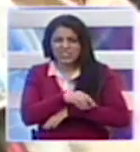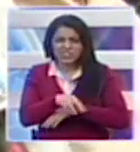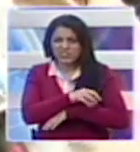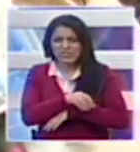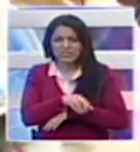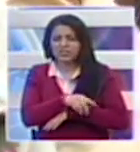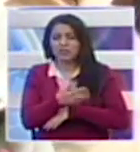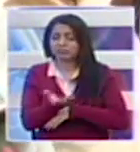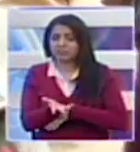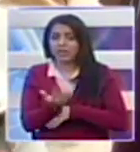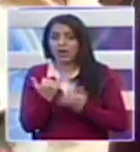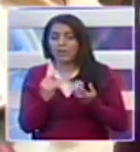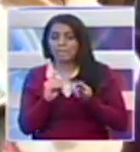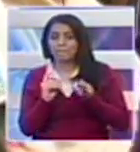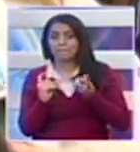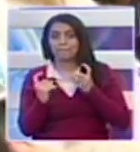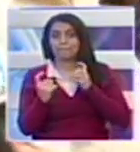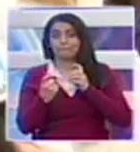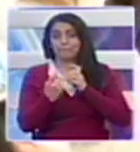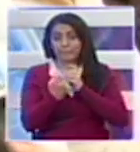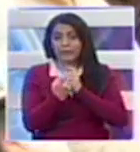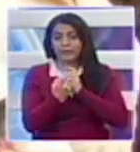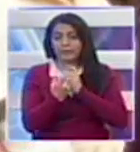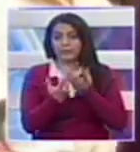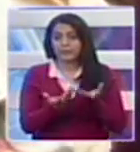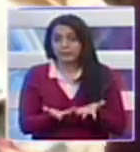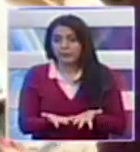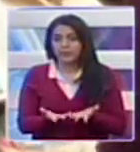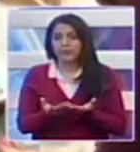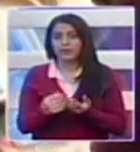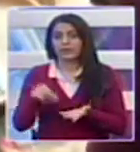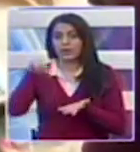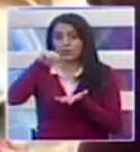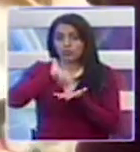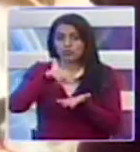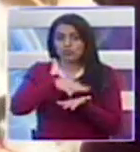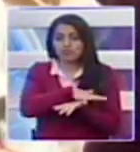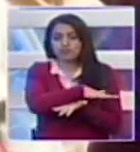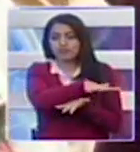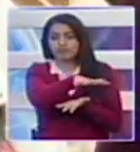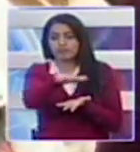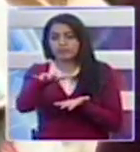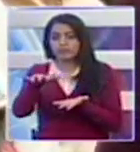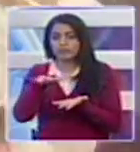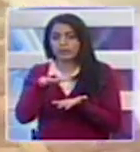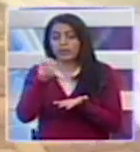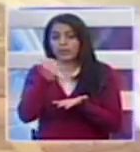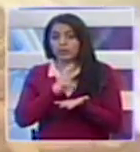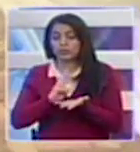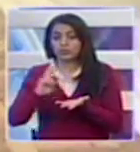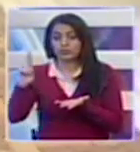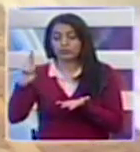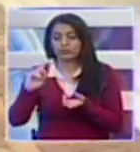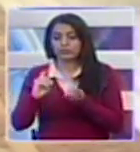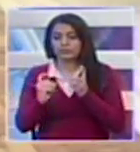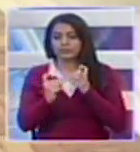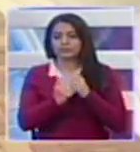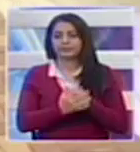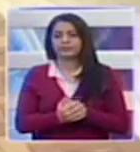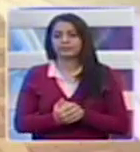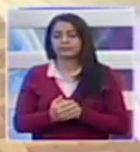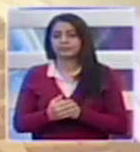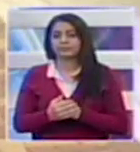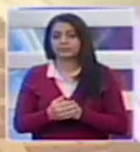en un programa hace muchos años en todas las ciudadelas del sur. La inauguración fue de